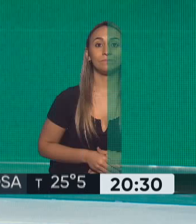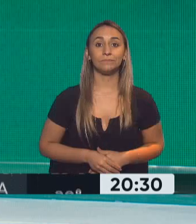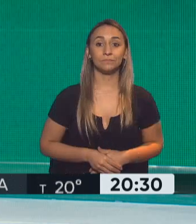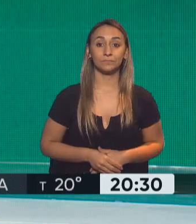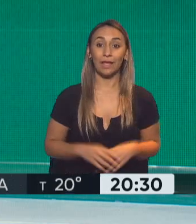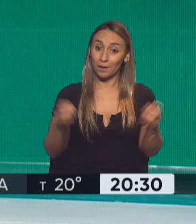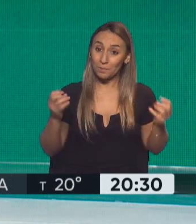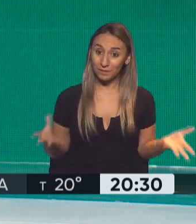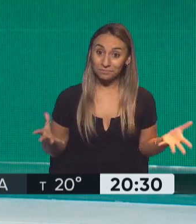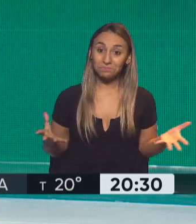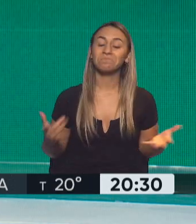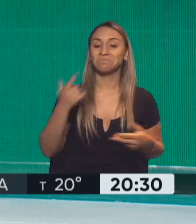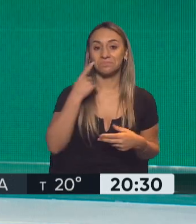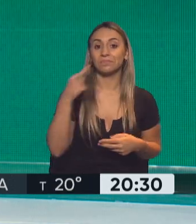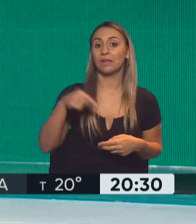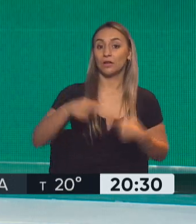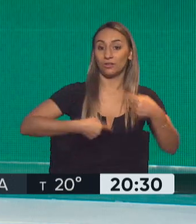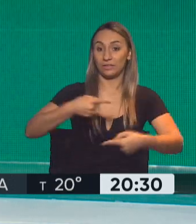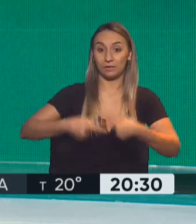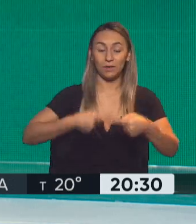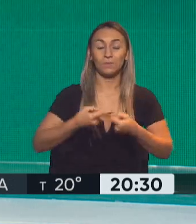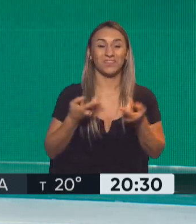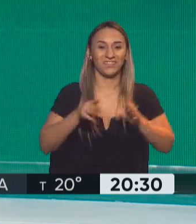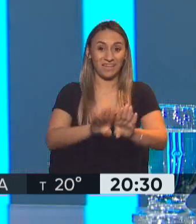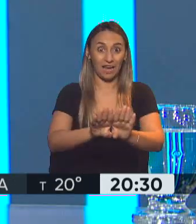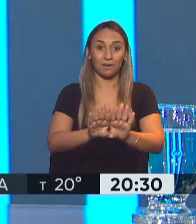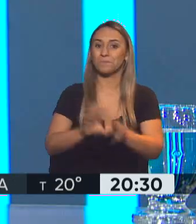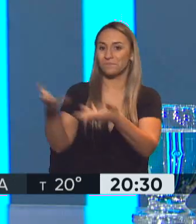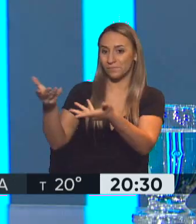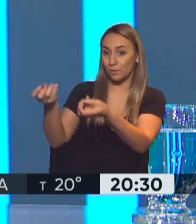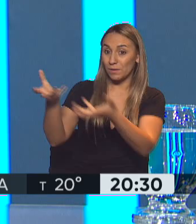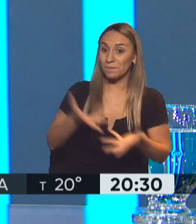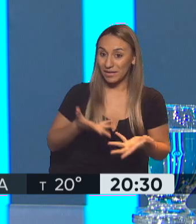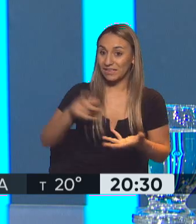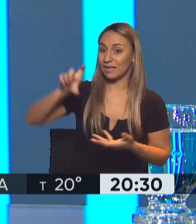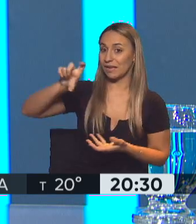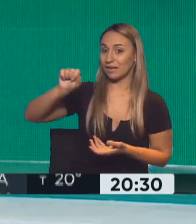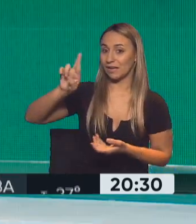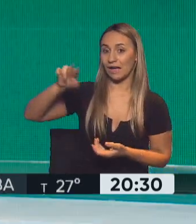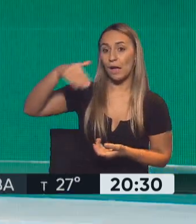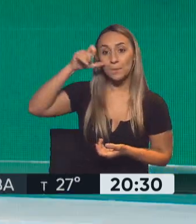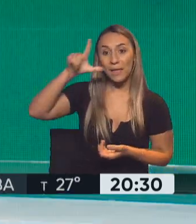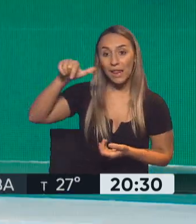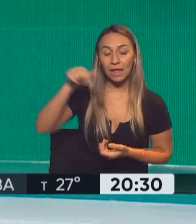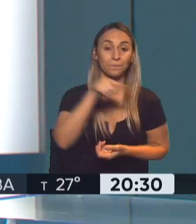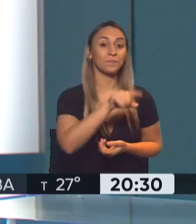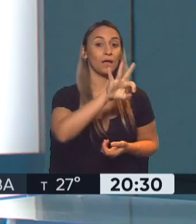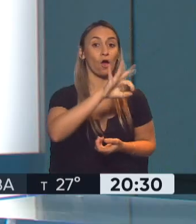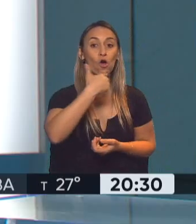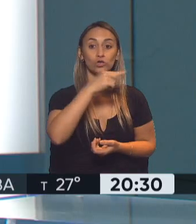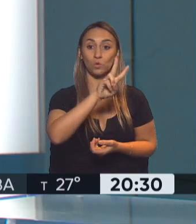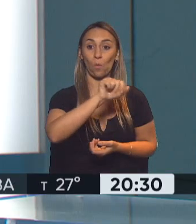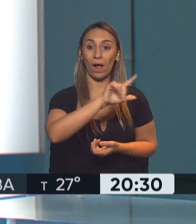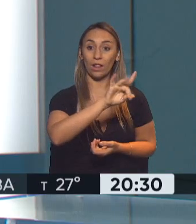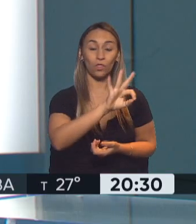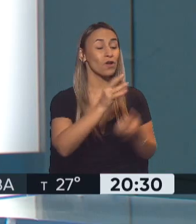muy bien aquí estamos con este cierre de edición carmela bárbaro bienvenida buenas ideas buenas noches osvaldo quiroga como le van bien